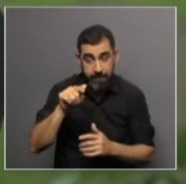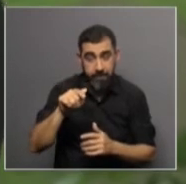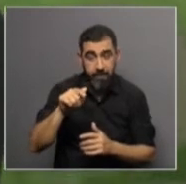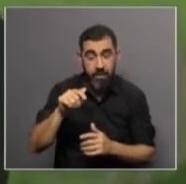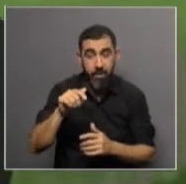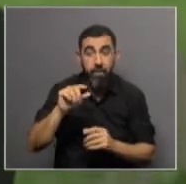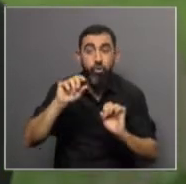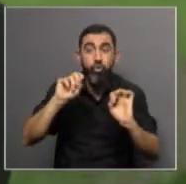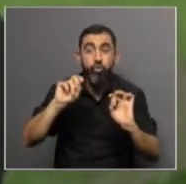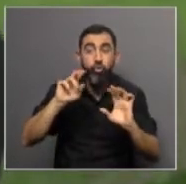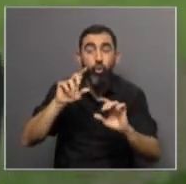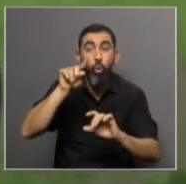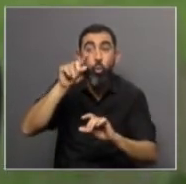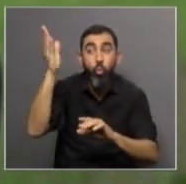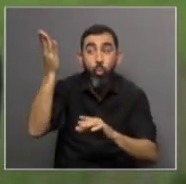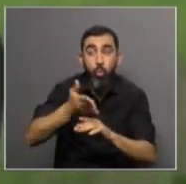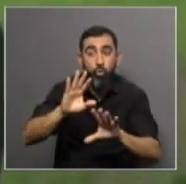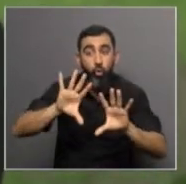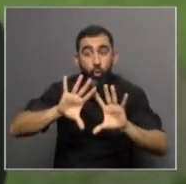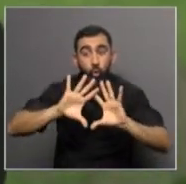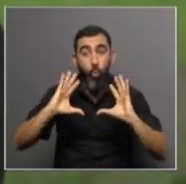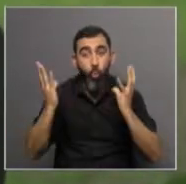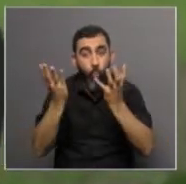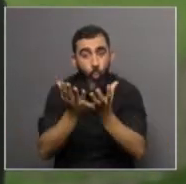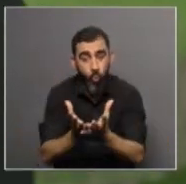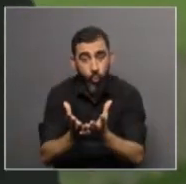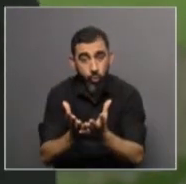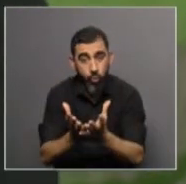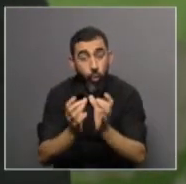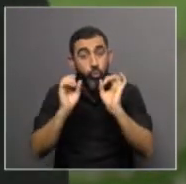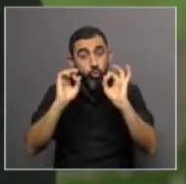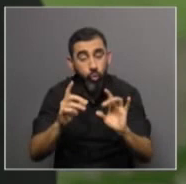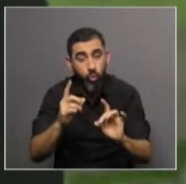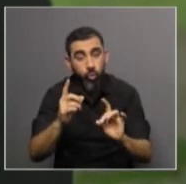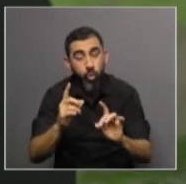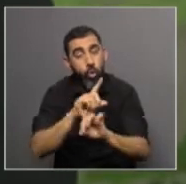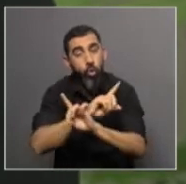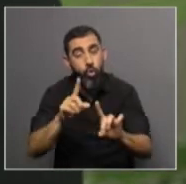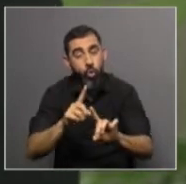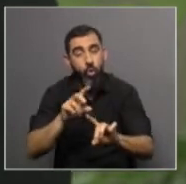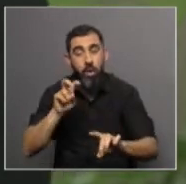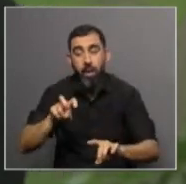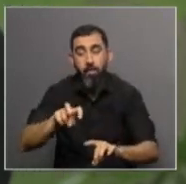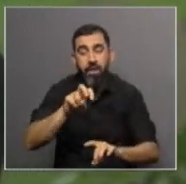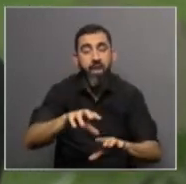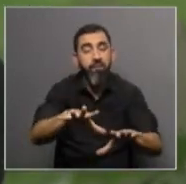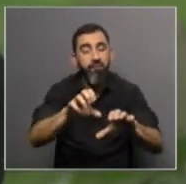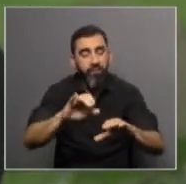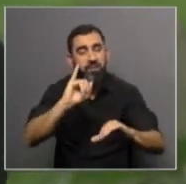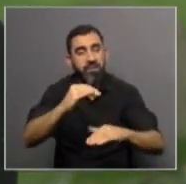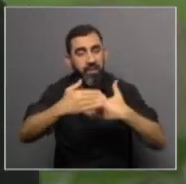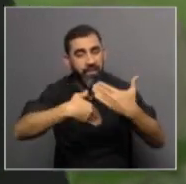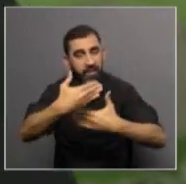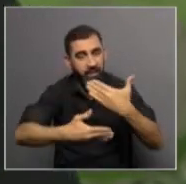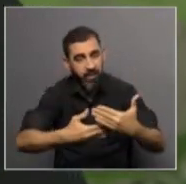menos del 1% en el mundo tienen una particularidad que es, en lugar de ser errantes, viven en tela. Eso es